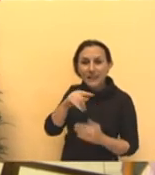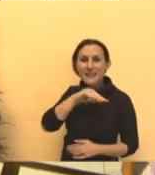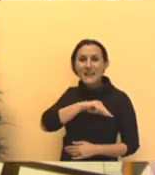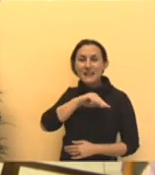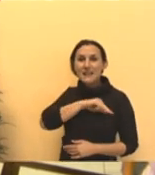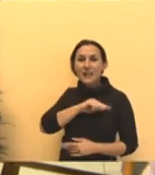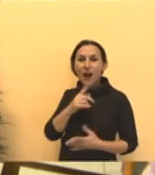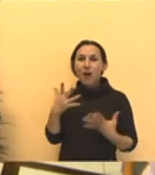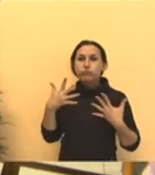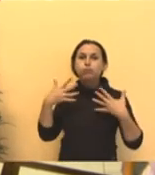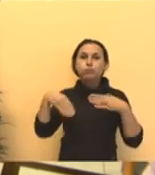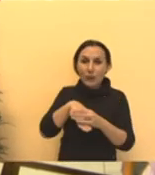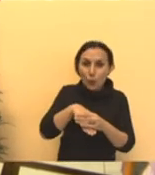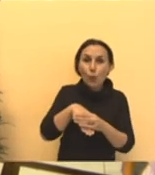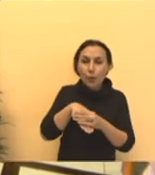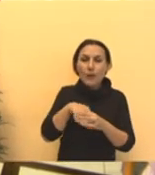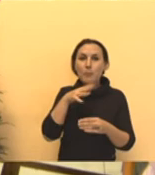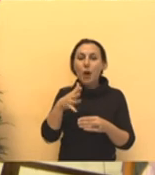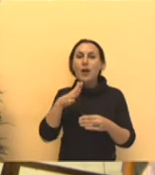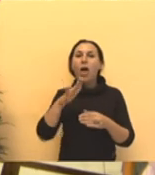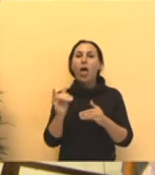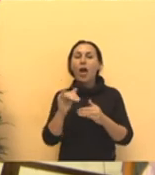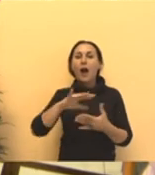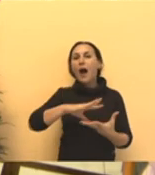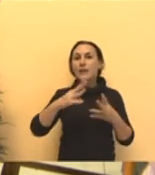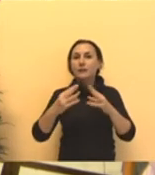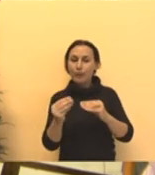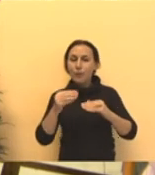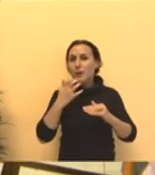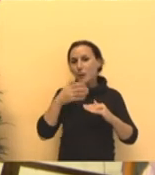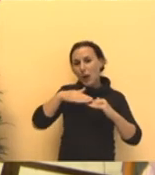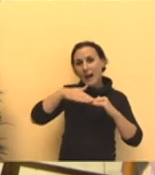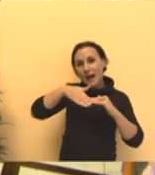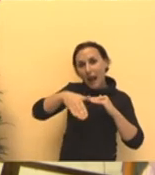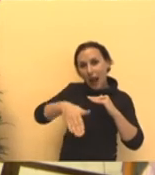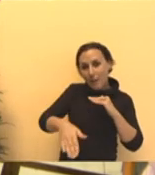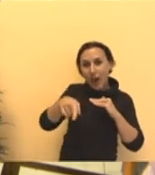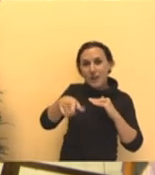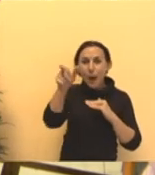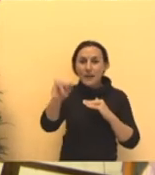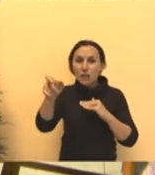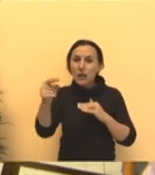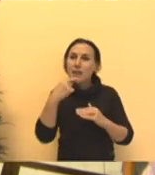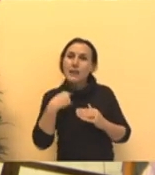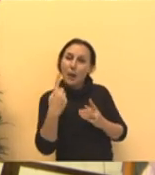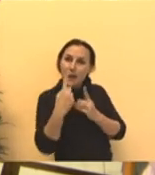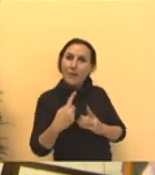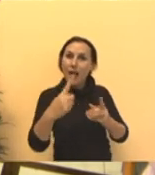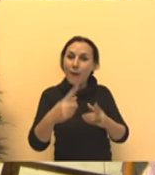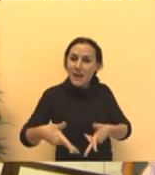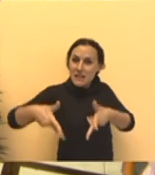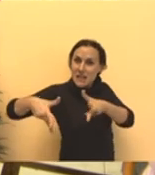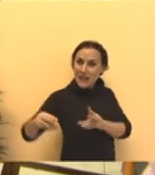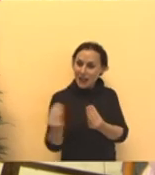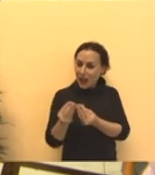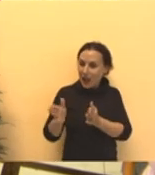porque había las rampas, que a ti la gente por primera vez te decía, siéntate conmigo, no sé